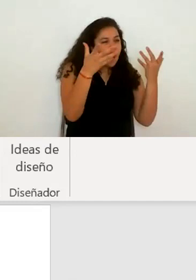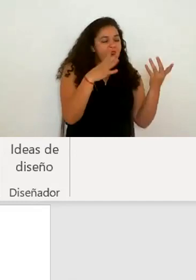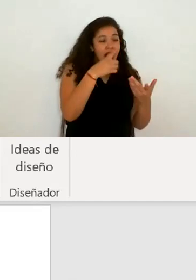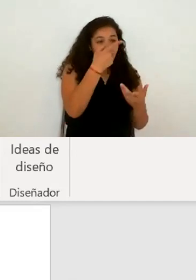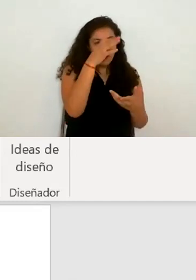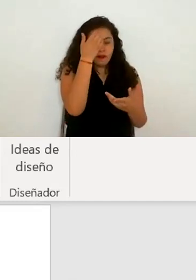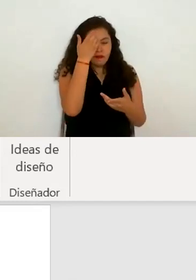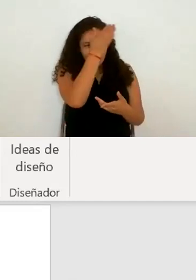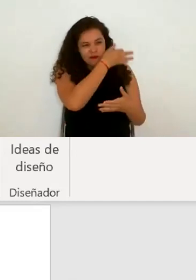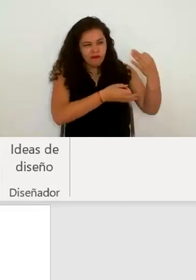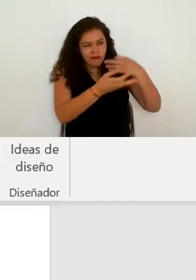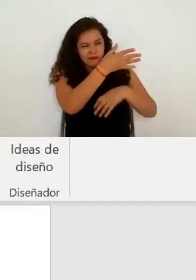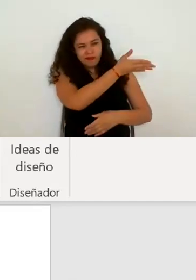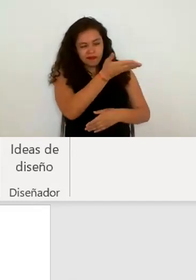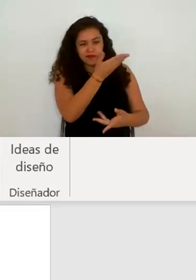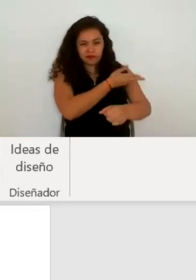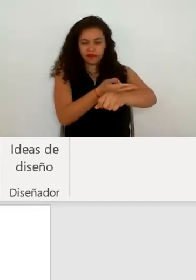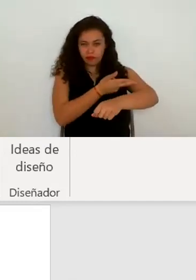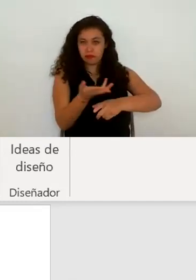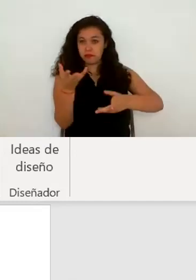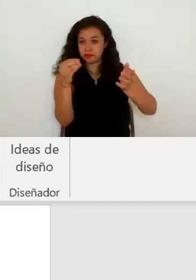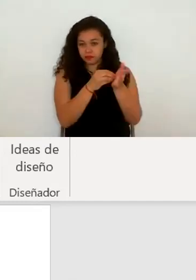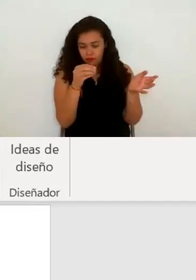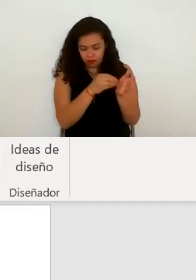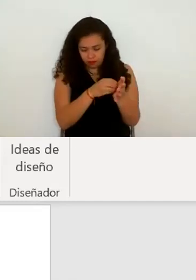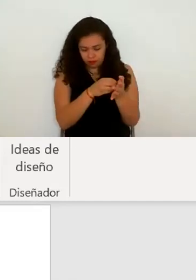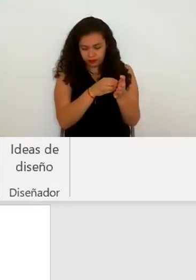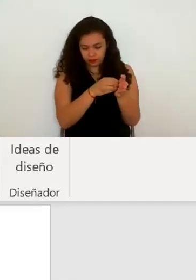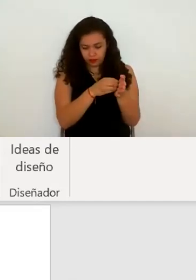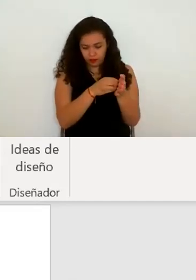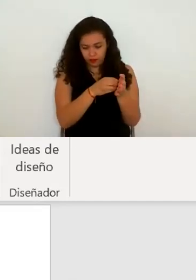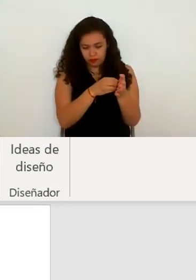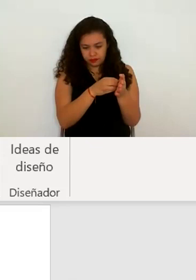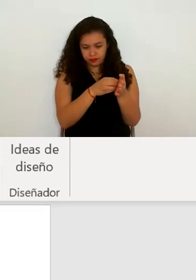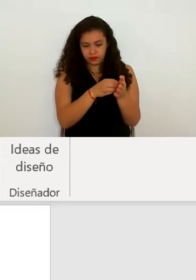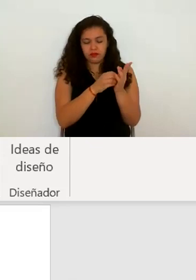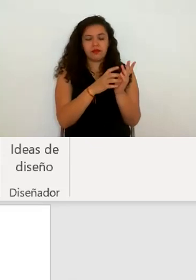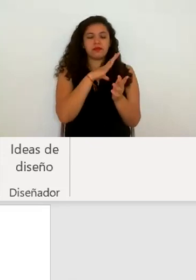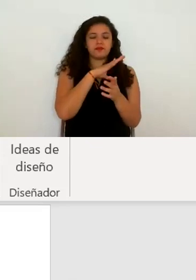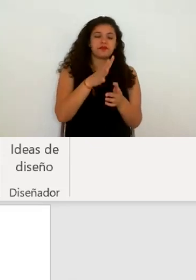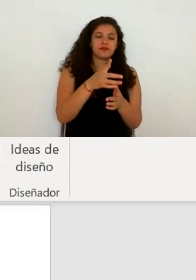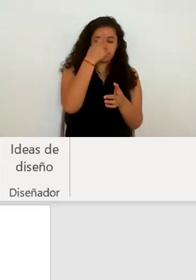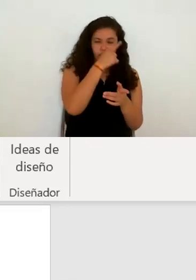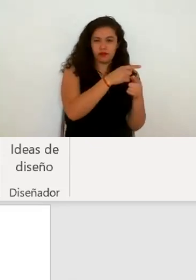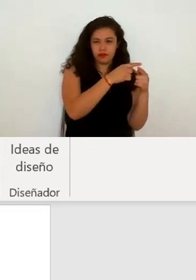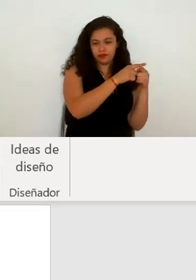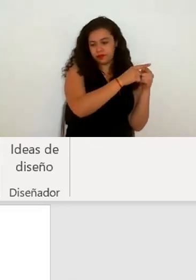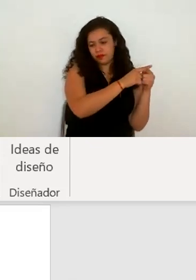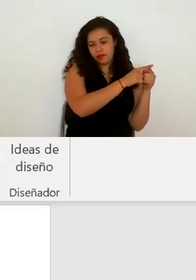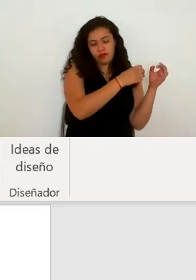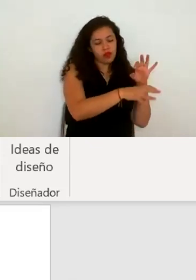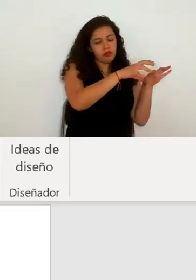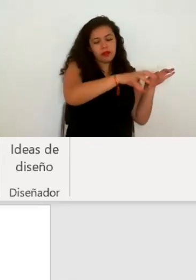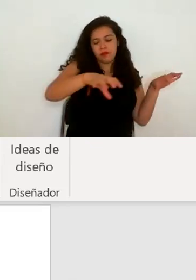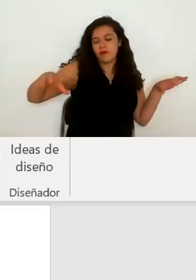gestionando, los que están vivos, digámoslo así, y que nos da la visión general, transversal, de la situación